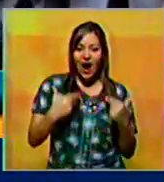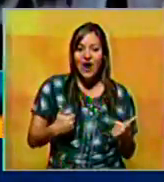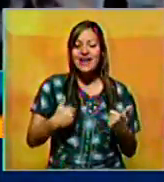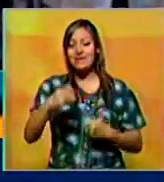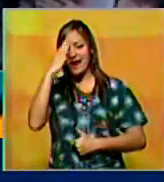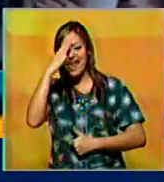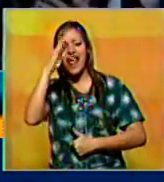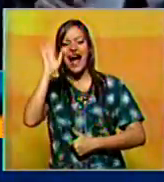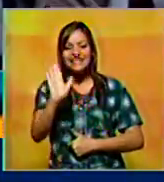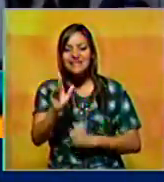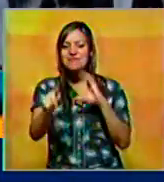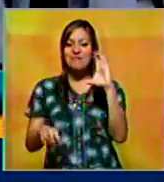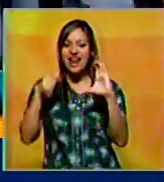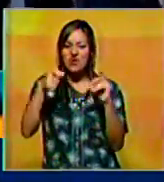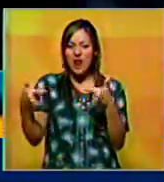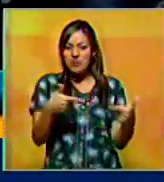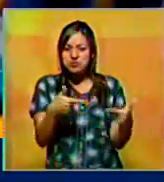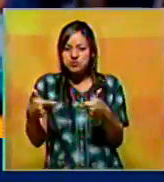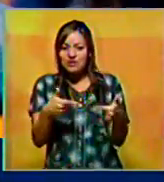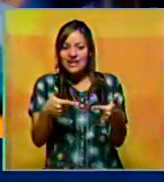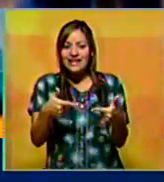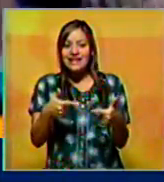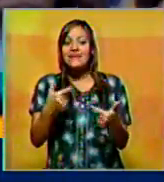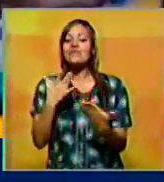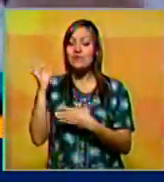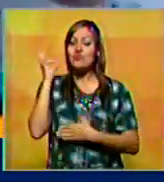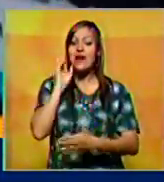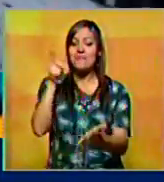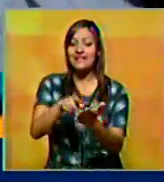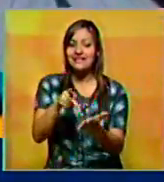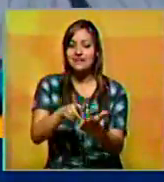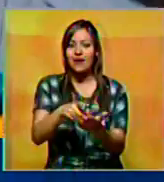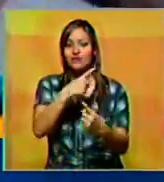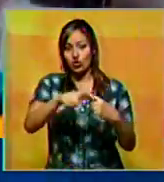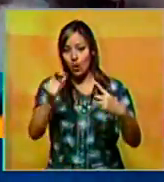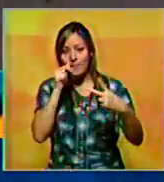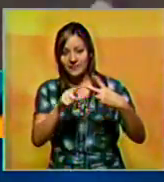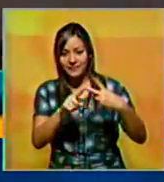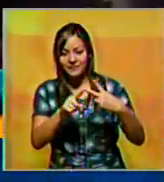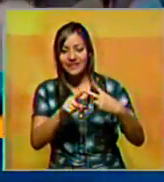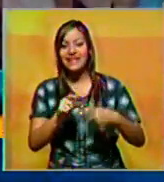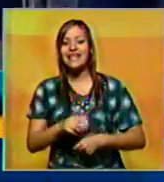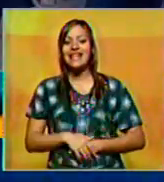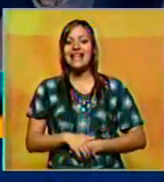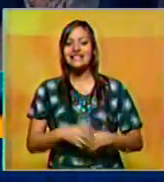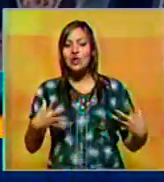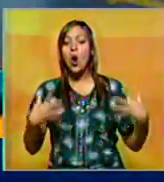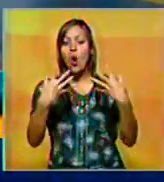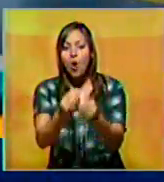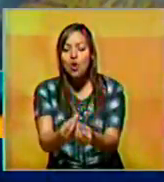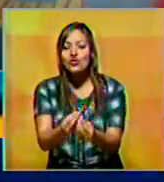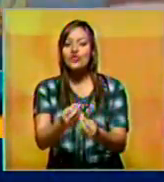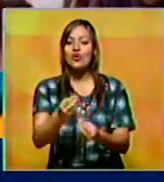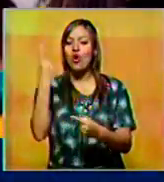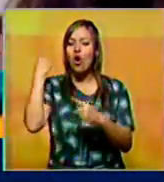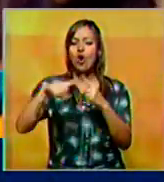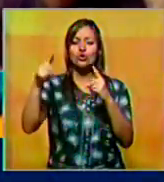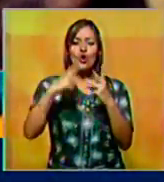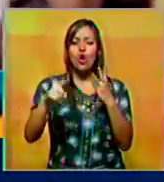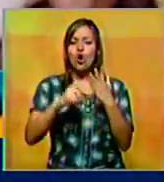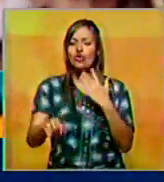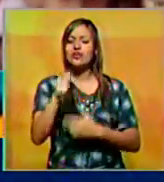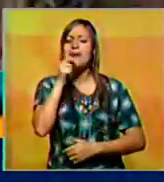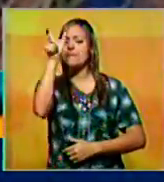y Navegantes del Magallanes. Protagonizada por Juliette Pardo y Jean-Pierre Agostini, quienes están acompañados por grandes talentos como Miguel